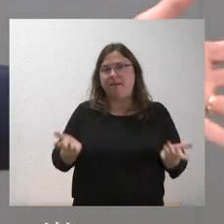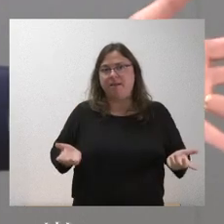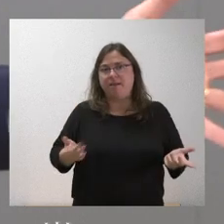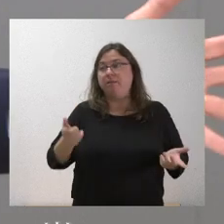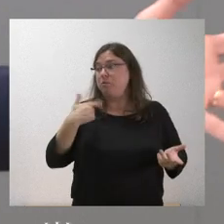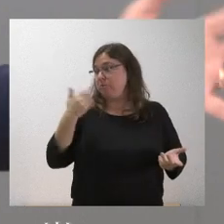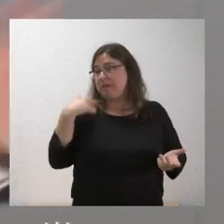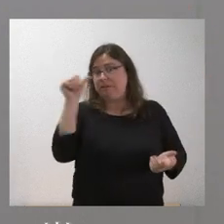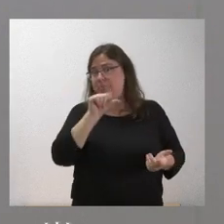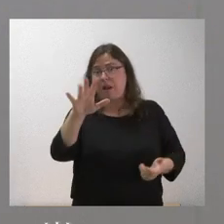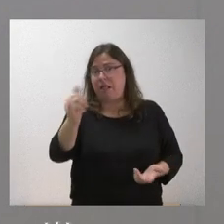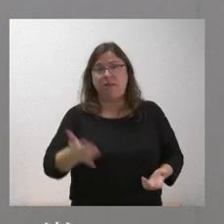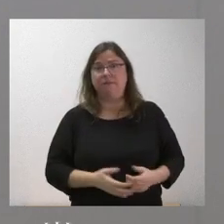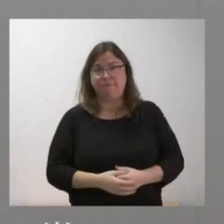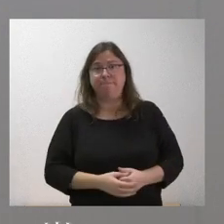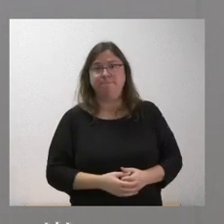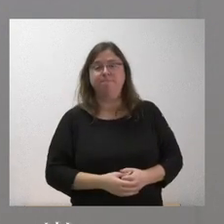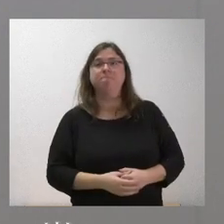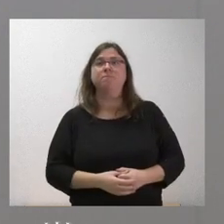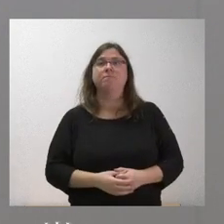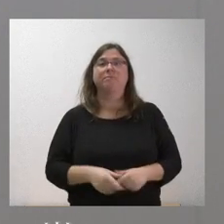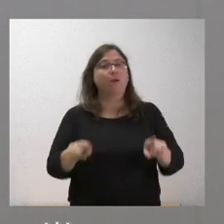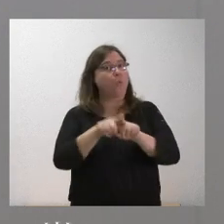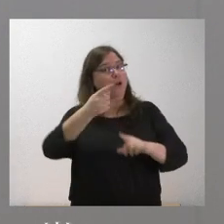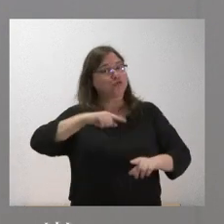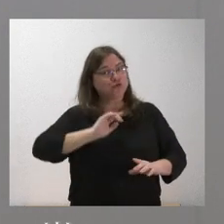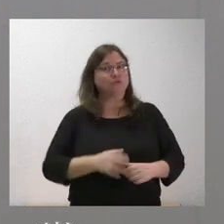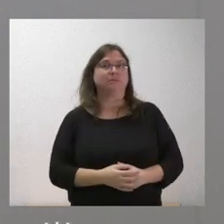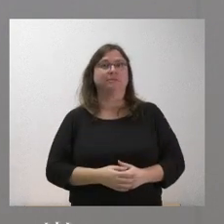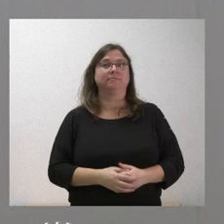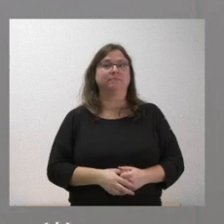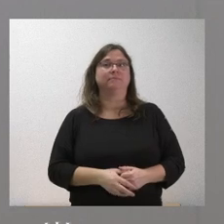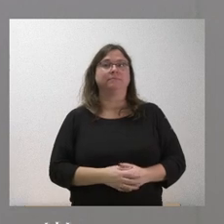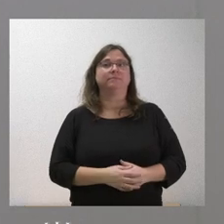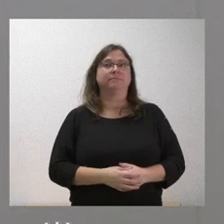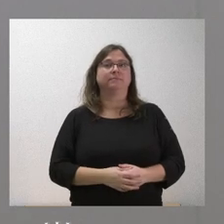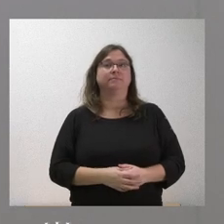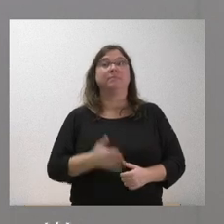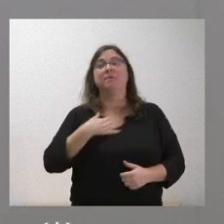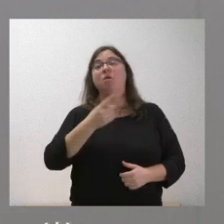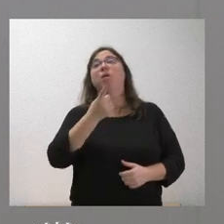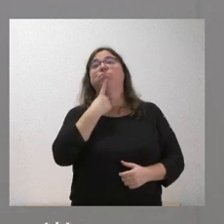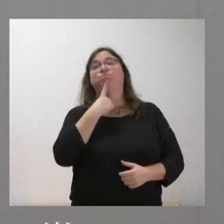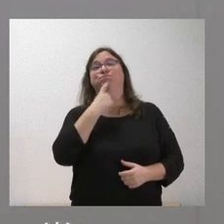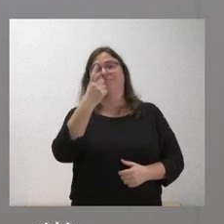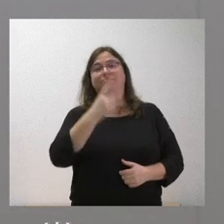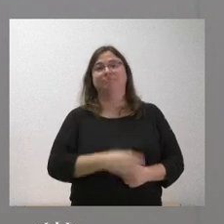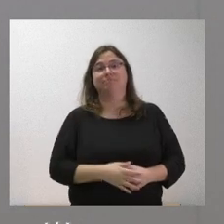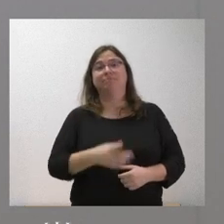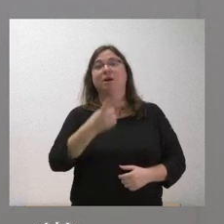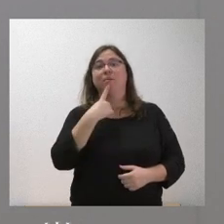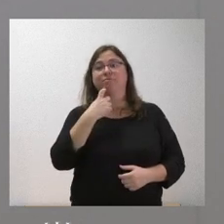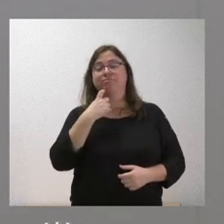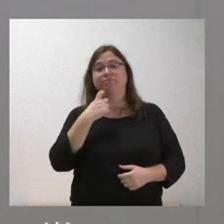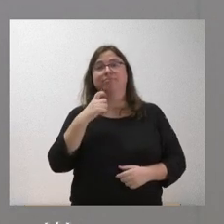dispuesto esa semana también como nosotros no ya me gustaría a mí haber